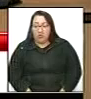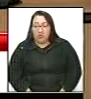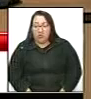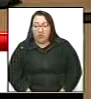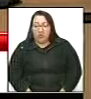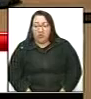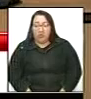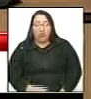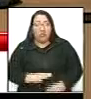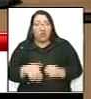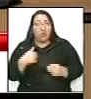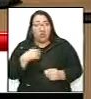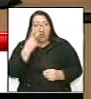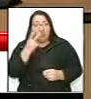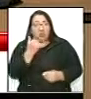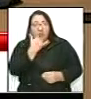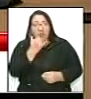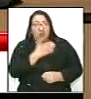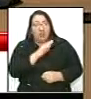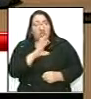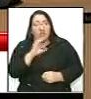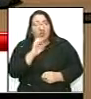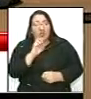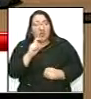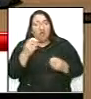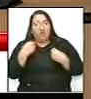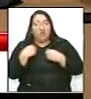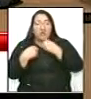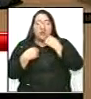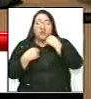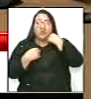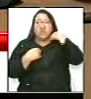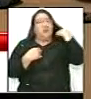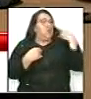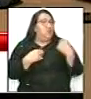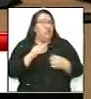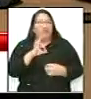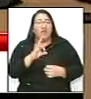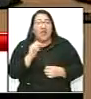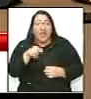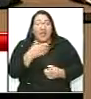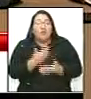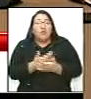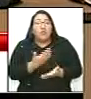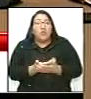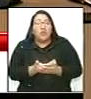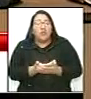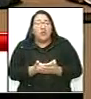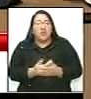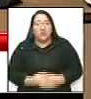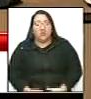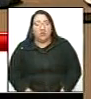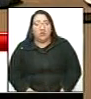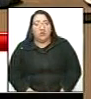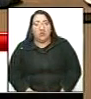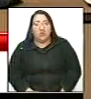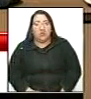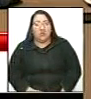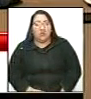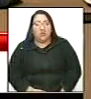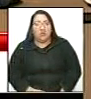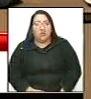en cuanto a lo que ha pasado el 5 de enero en la oficina de la Fiscalía de la Nación. Ahí hay hechos, hay indicios que deben